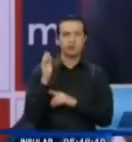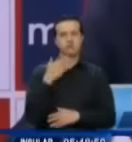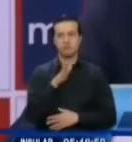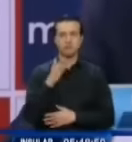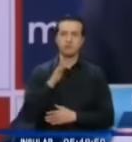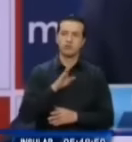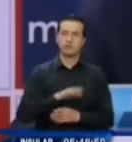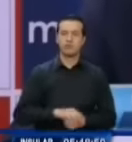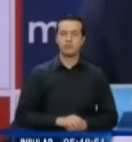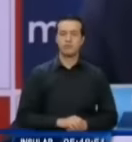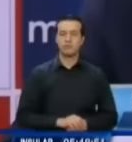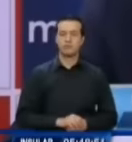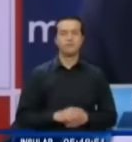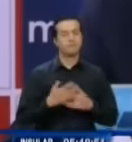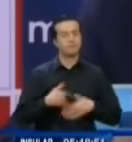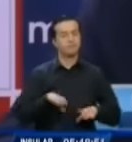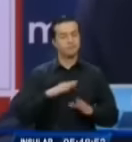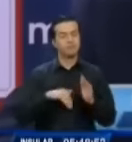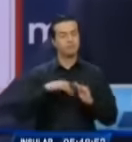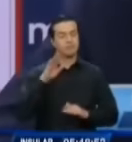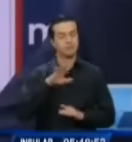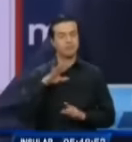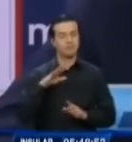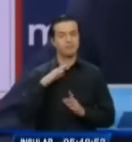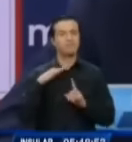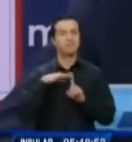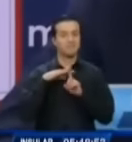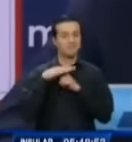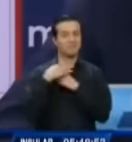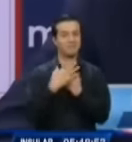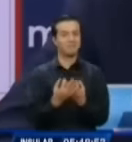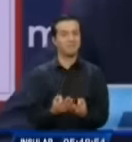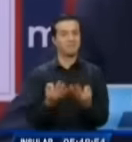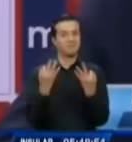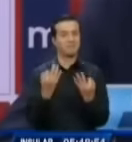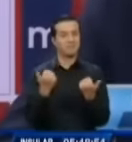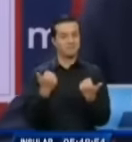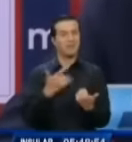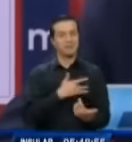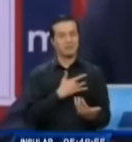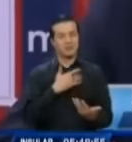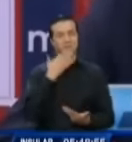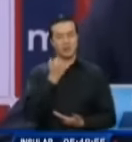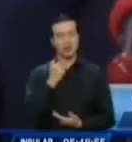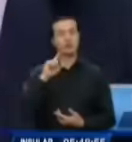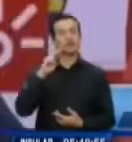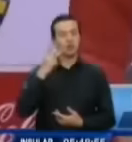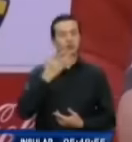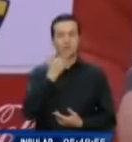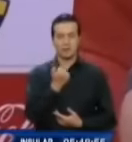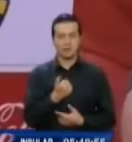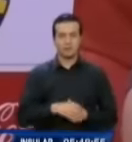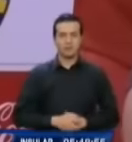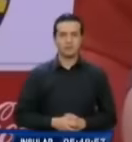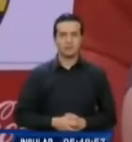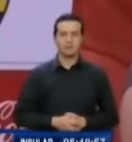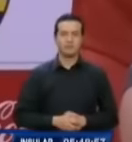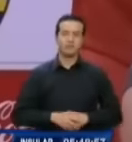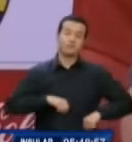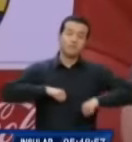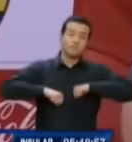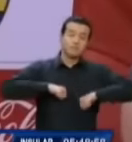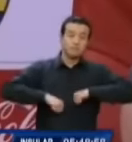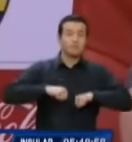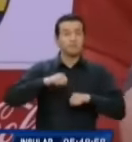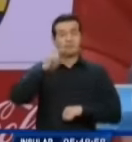pases, y generamos situaciones. Así que me quedo, sí, estoy más conforme con el segundo que con el primero. El rendimiento de nuestro equipo